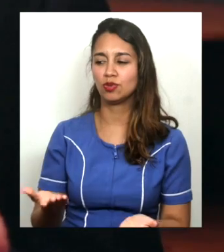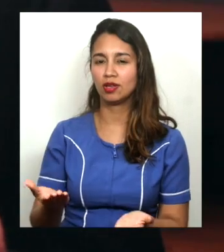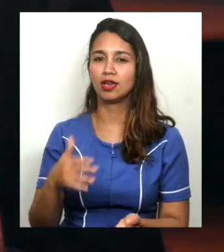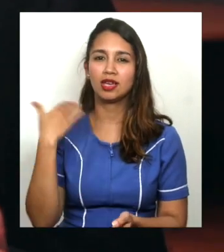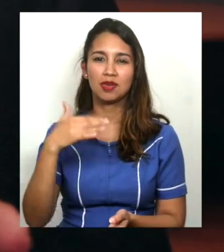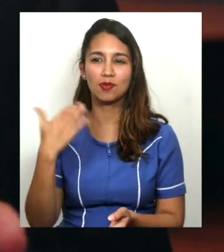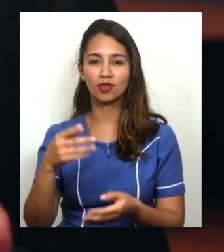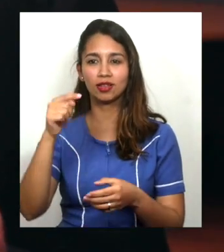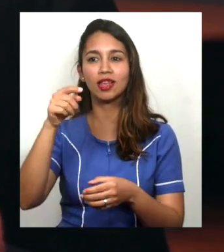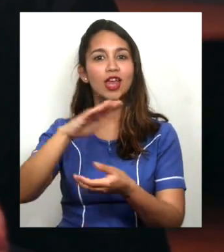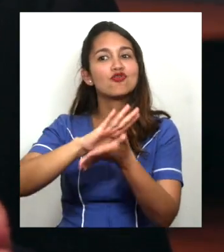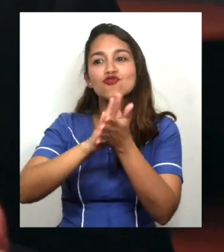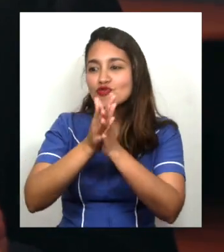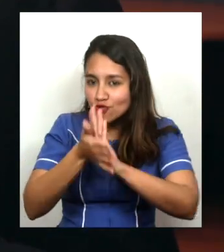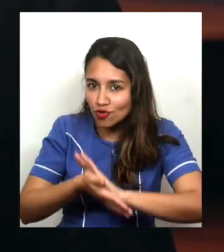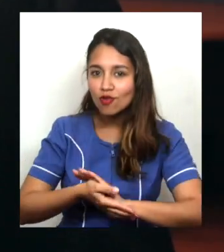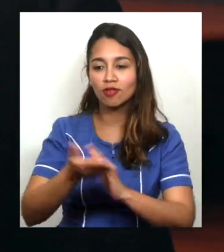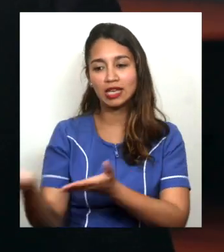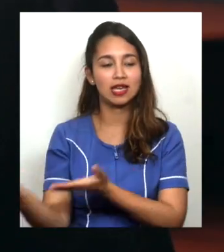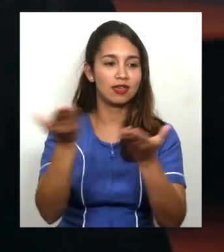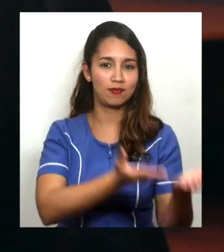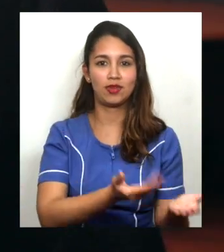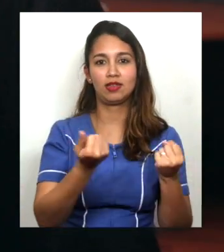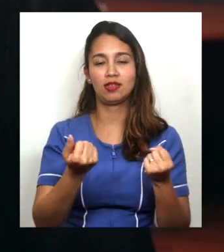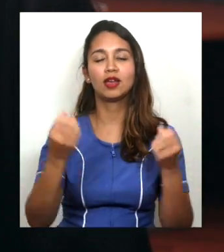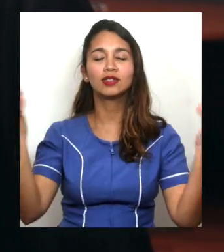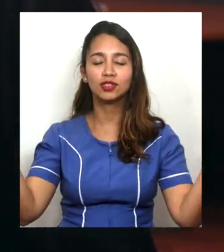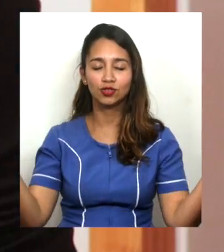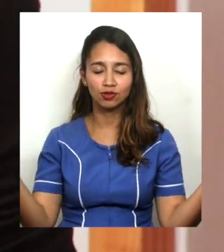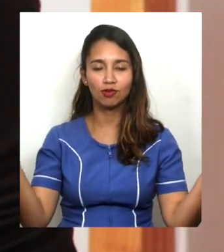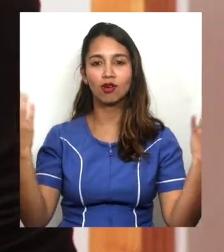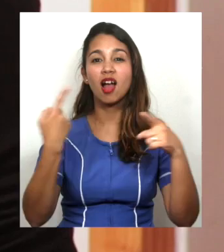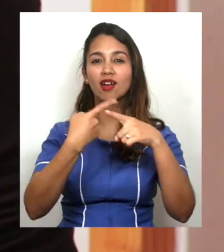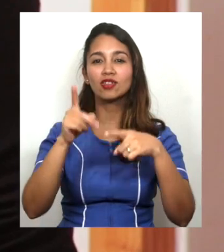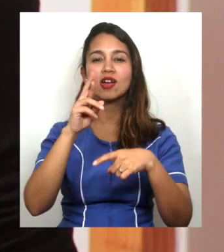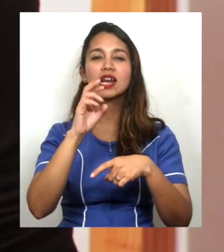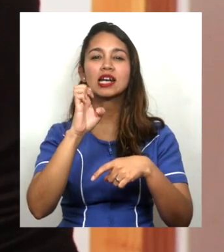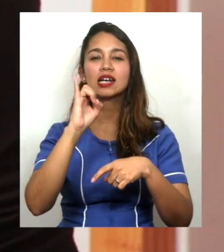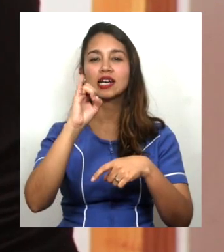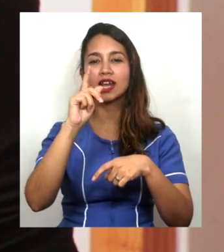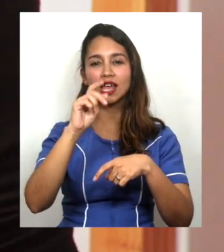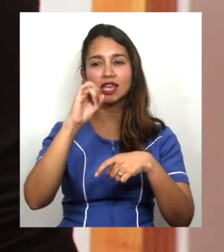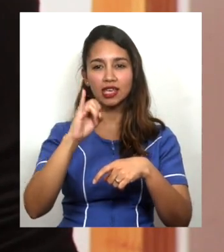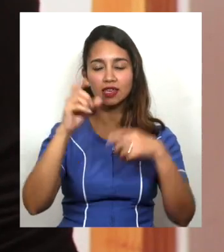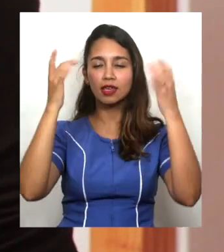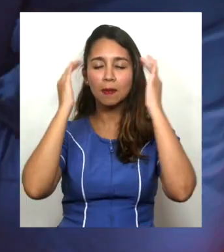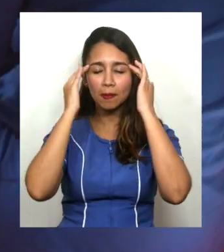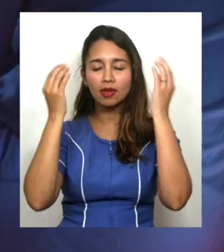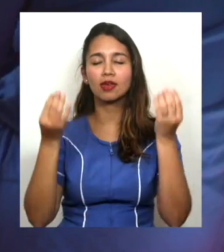año también terminar con el 100% del personal. Los talleres de autocuidado, donde va yoga, hacemos reiki,